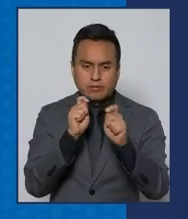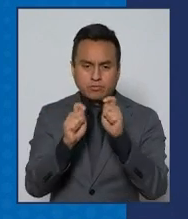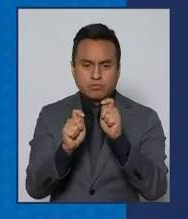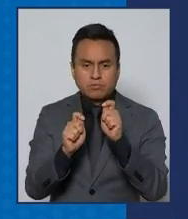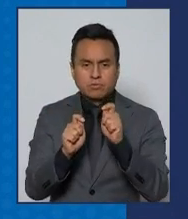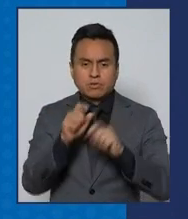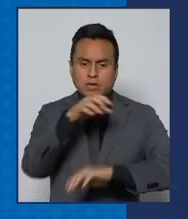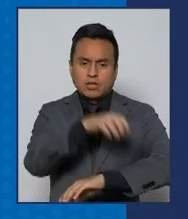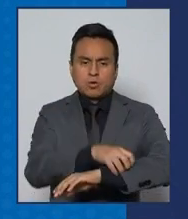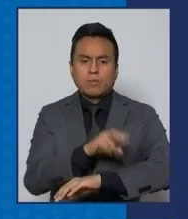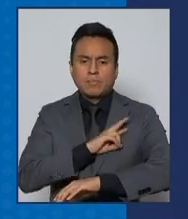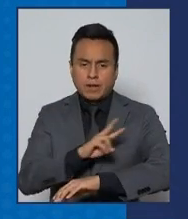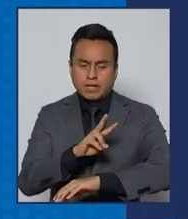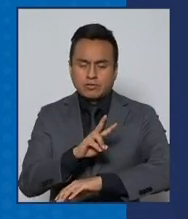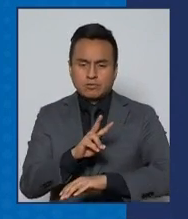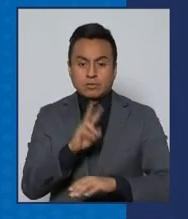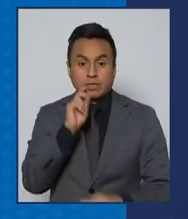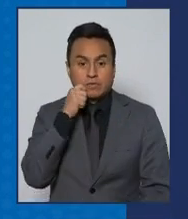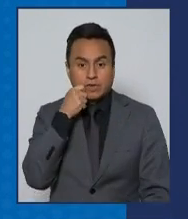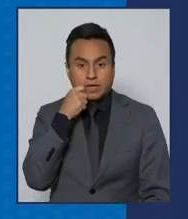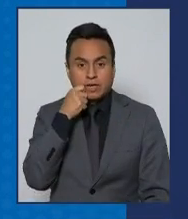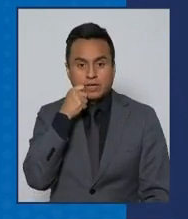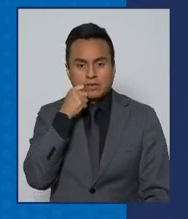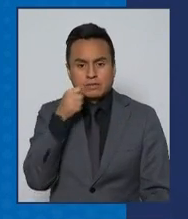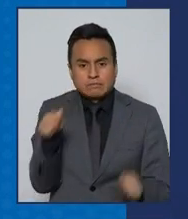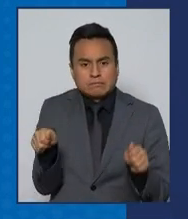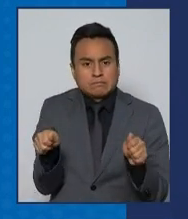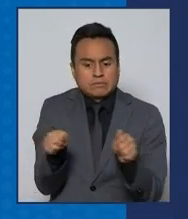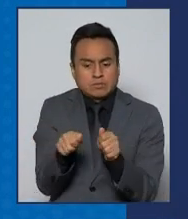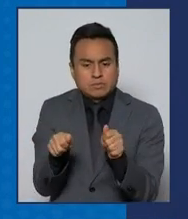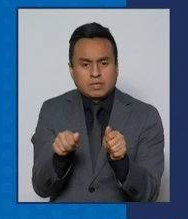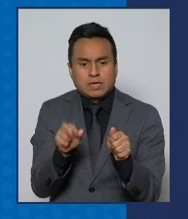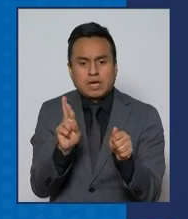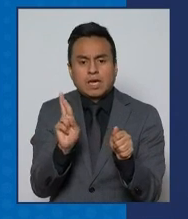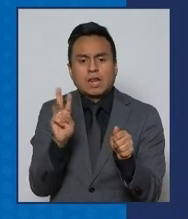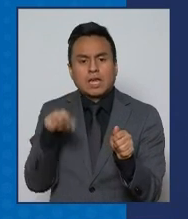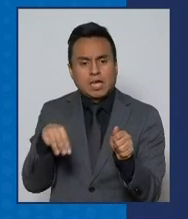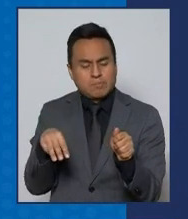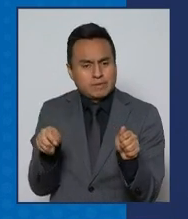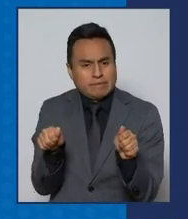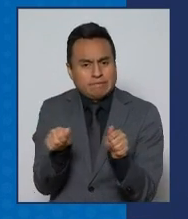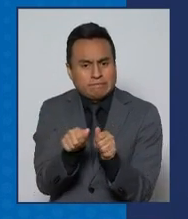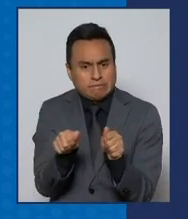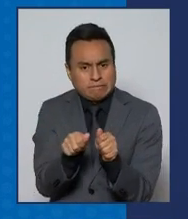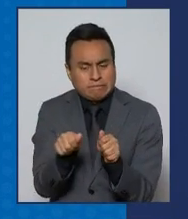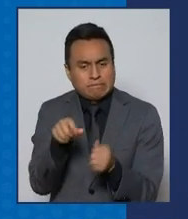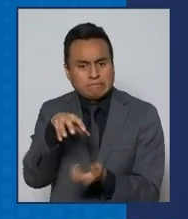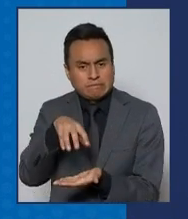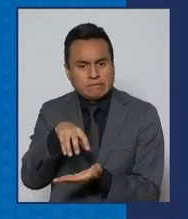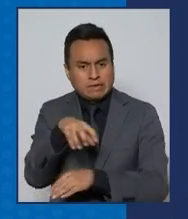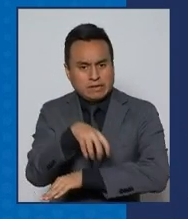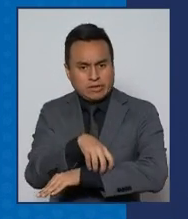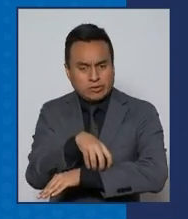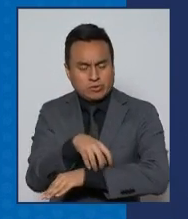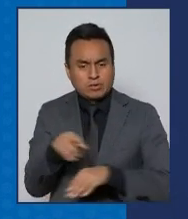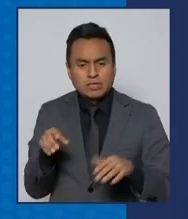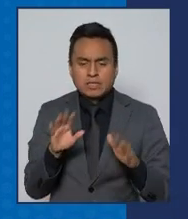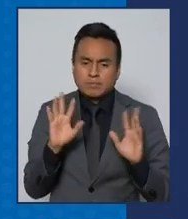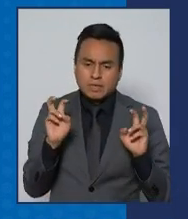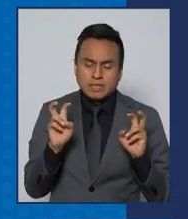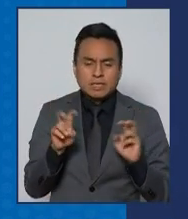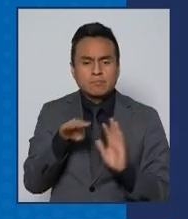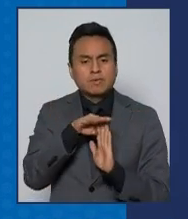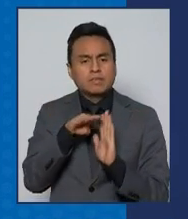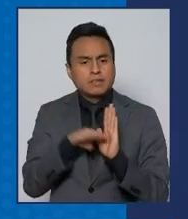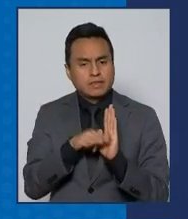la región de Valparaíso, que significa su proximidad con la región metropolitana, independiente de la medida que